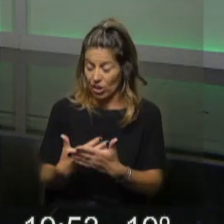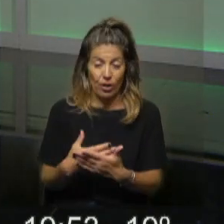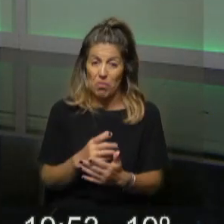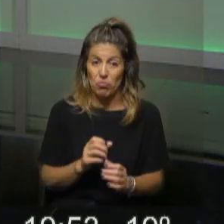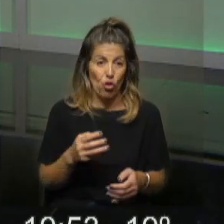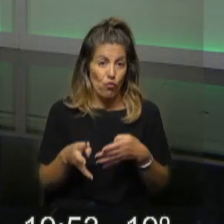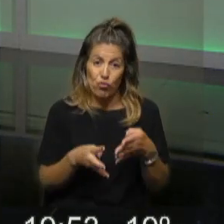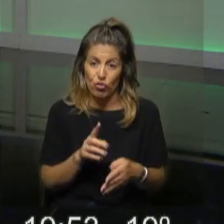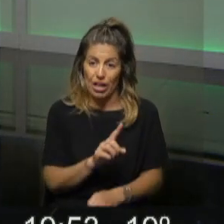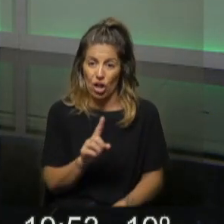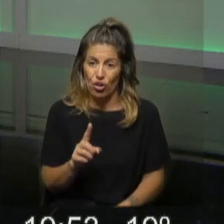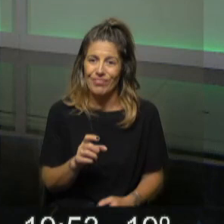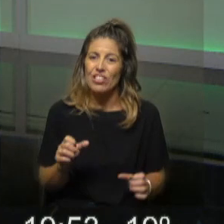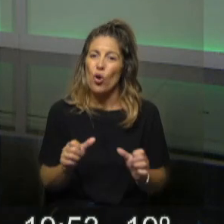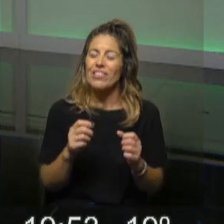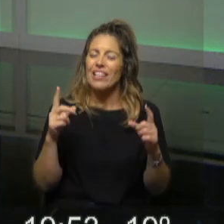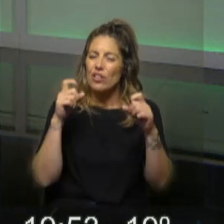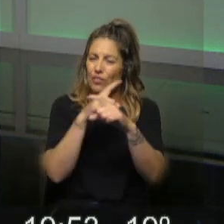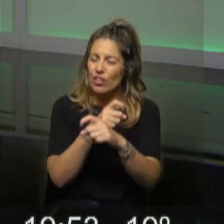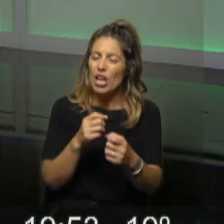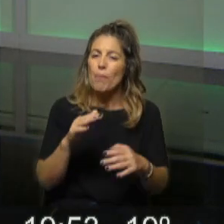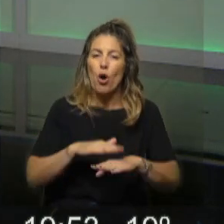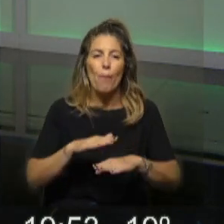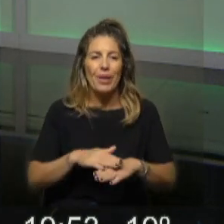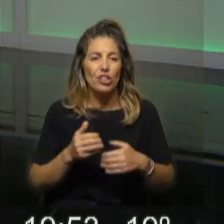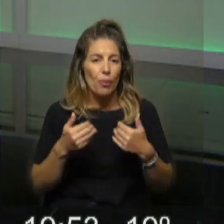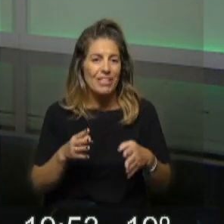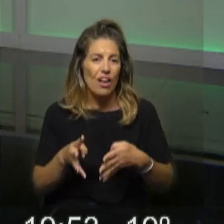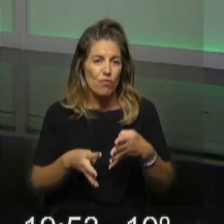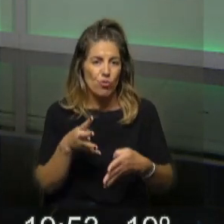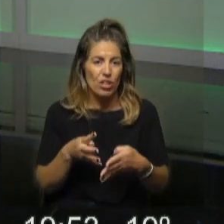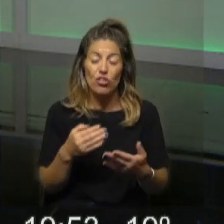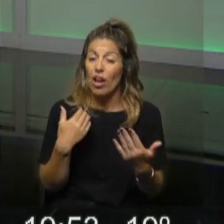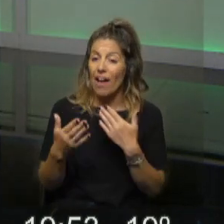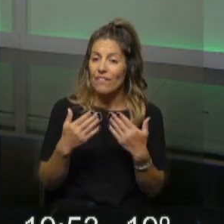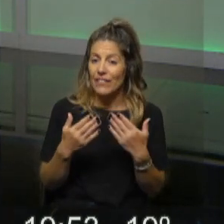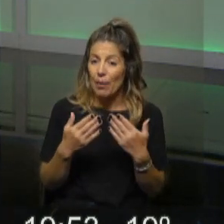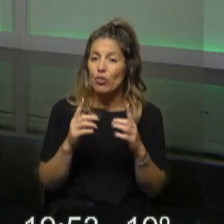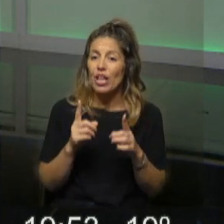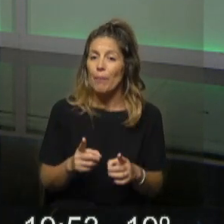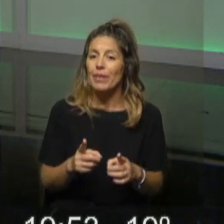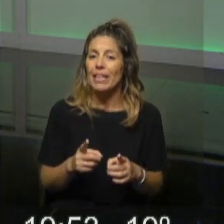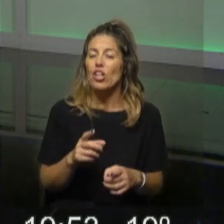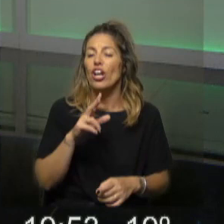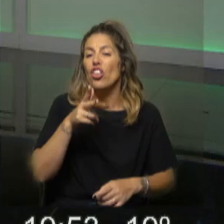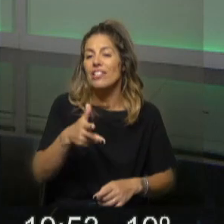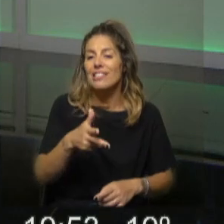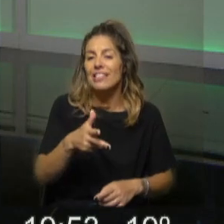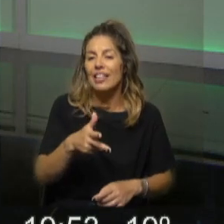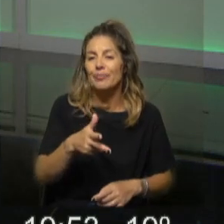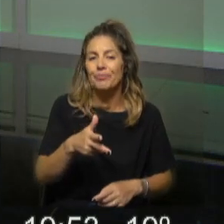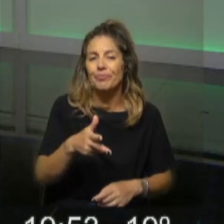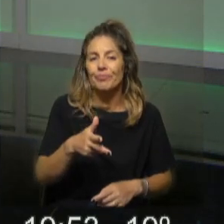obviamente hace que haya complicaciones a la hora de la, implementación. Nosotros hablamos con Daniel Chaschetti y lo que nos mencionaba es que